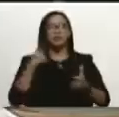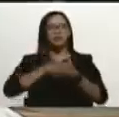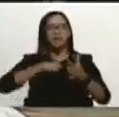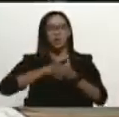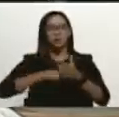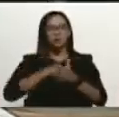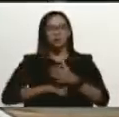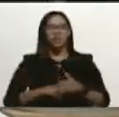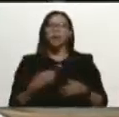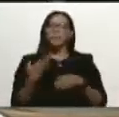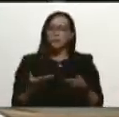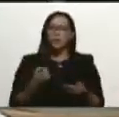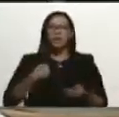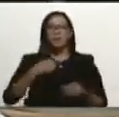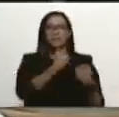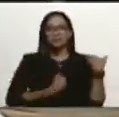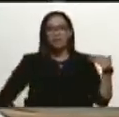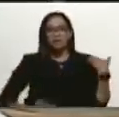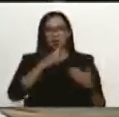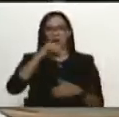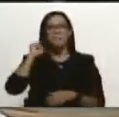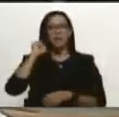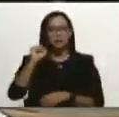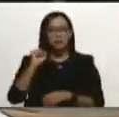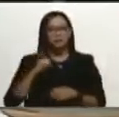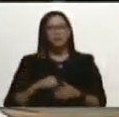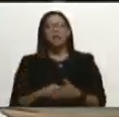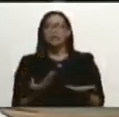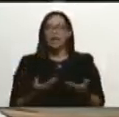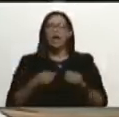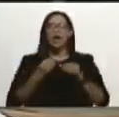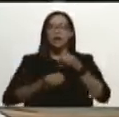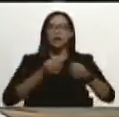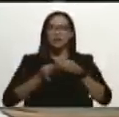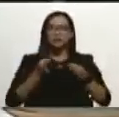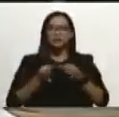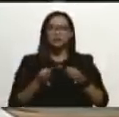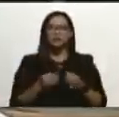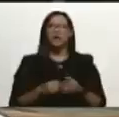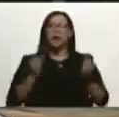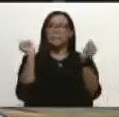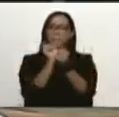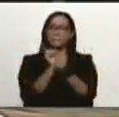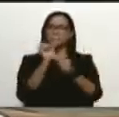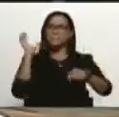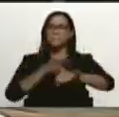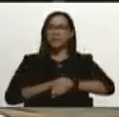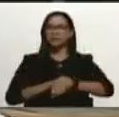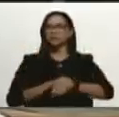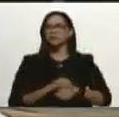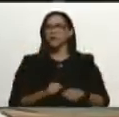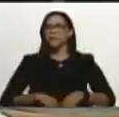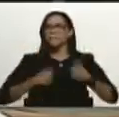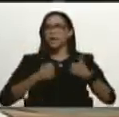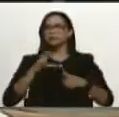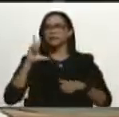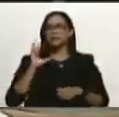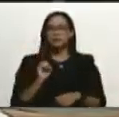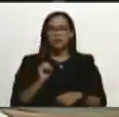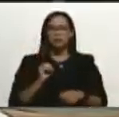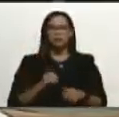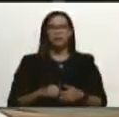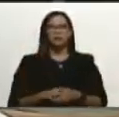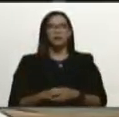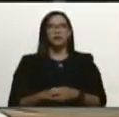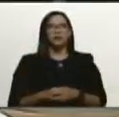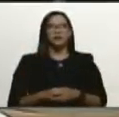emprendida por el propio presidente de la República, Nicolás Maduro, quien ya ha colocado tras las rejas a más de 20 funcionarios y empresarios que han